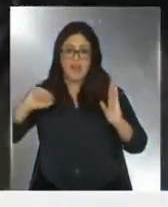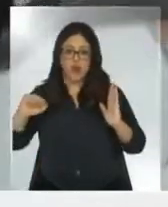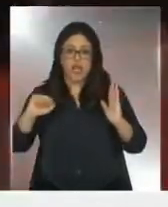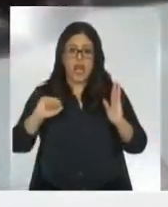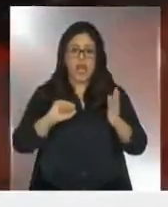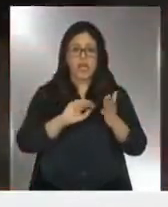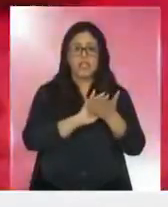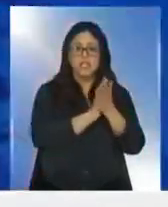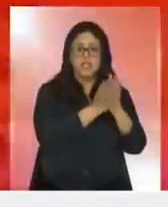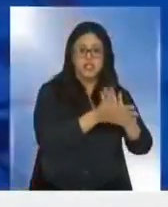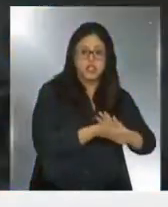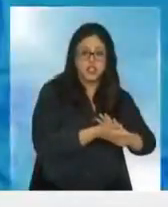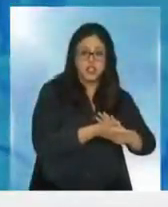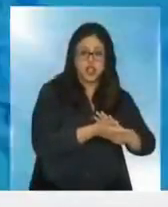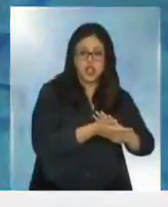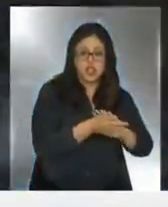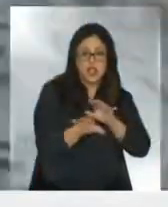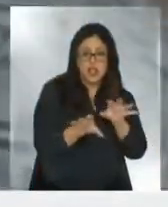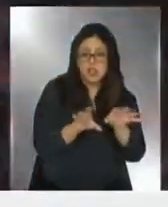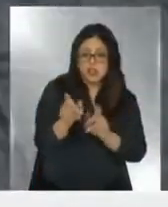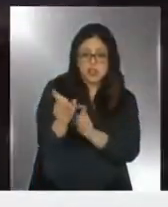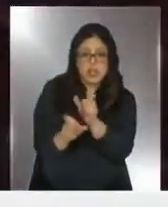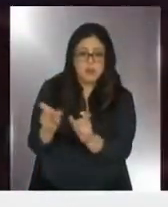contenido de todos los consumidores.